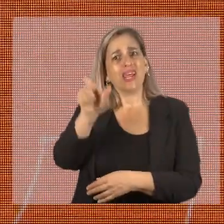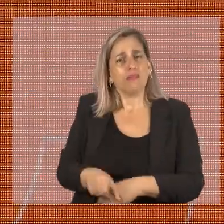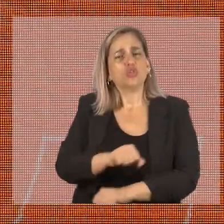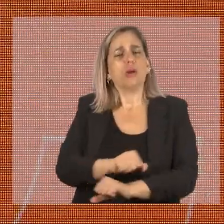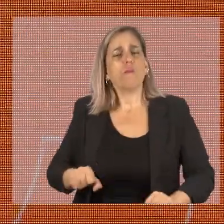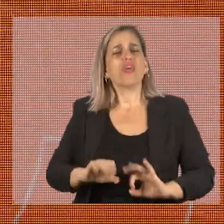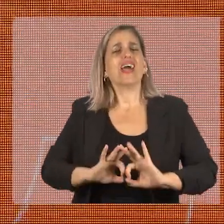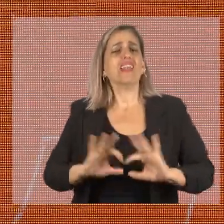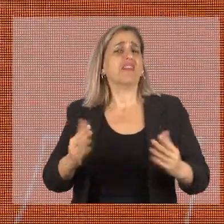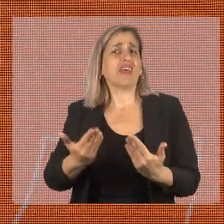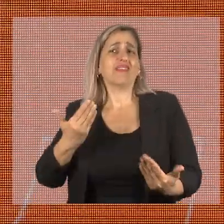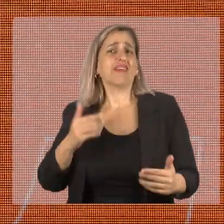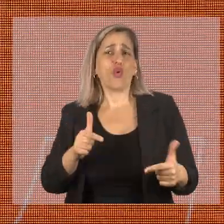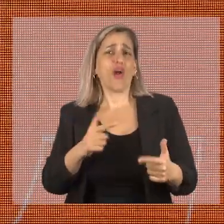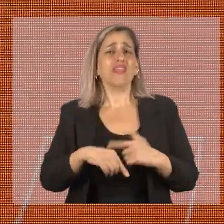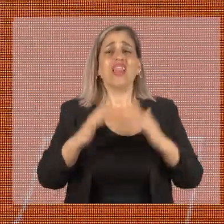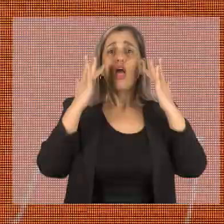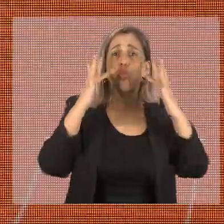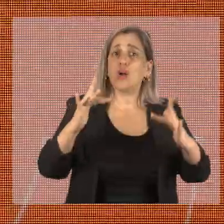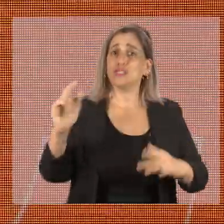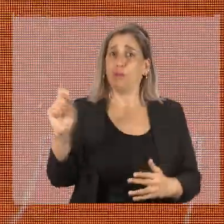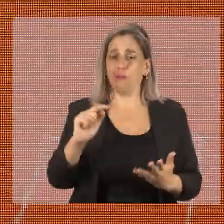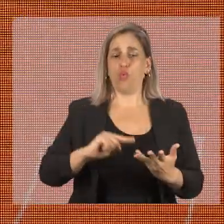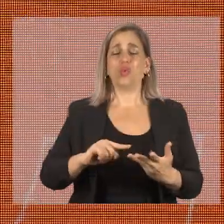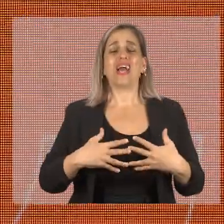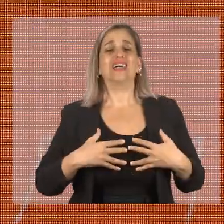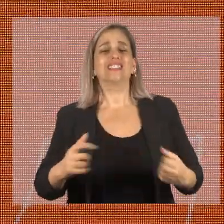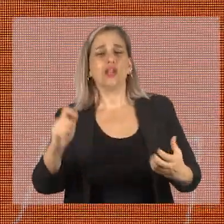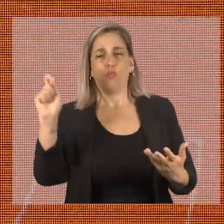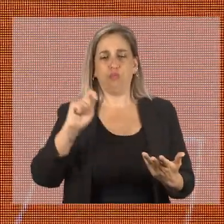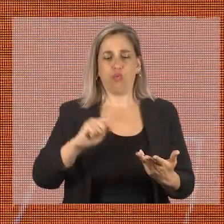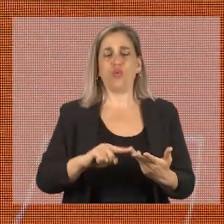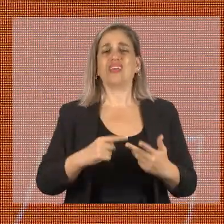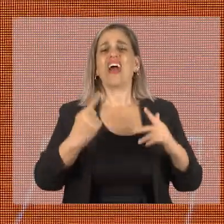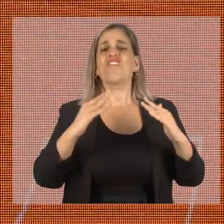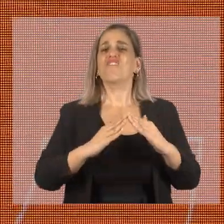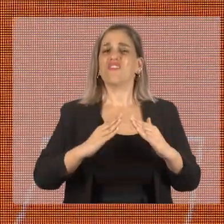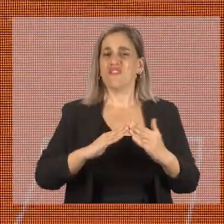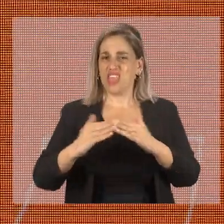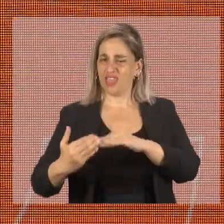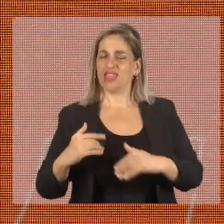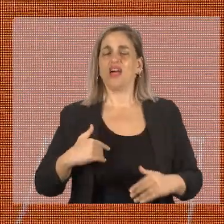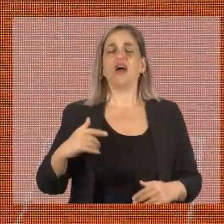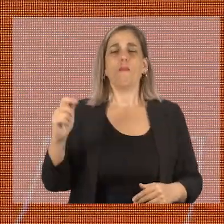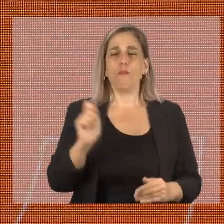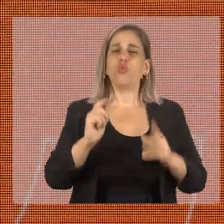persona goce de la libertad que no tiene. Desde la educación pública, la salud pública, la vivienda